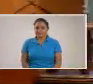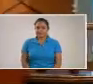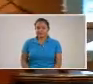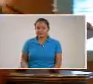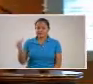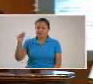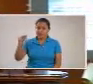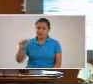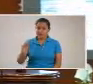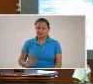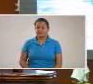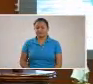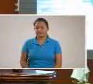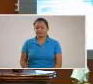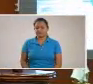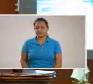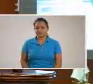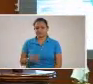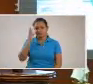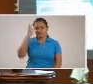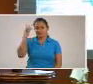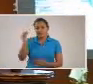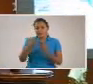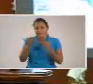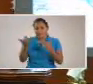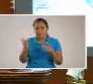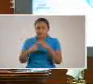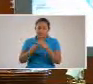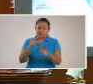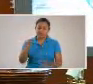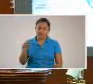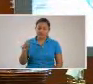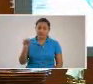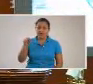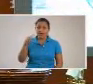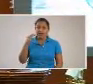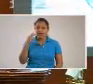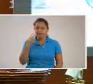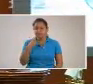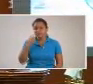Ahora, ¿qué pasa con esto? Porque bueno, yo aquí ya le conté un